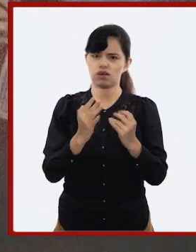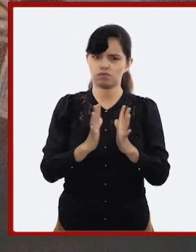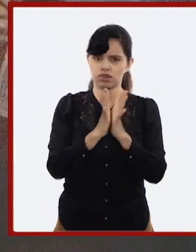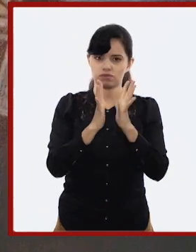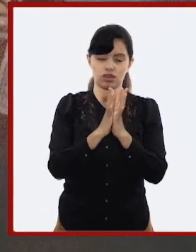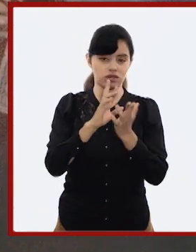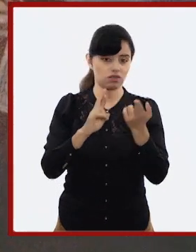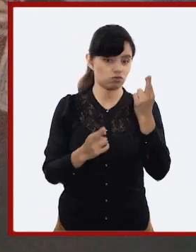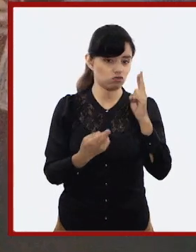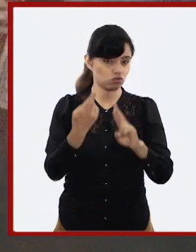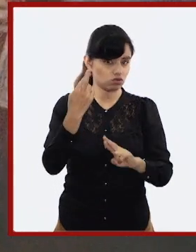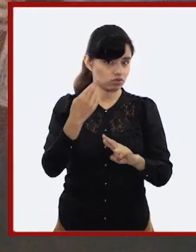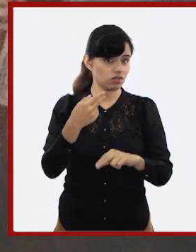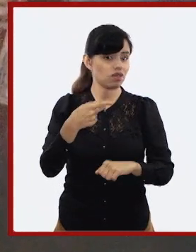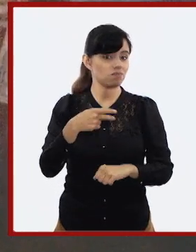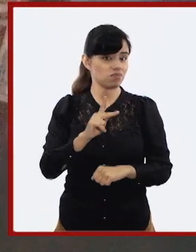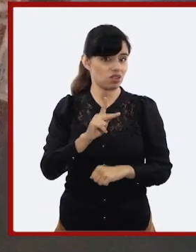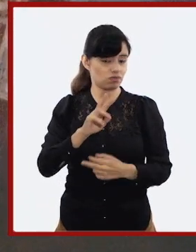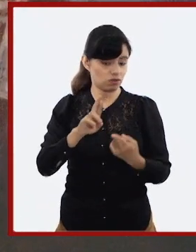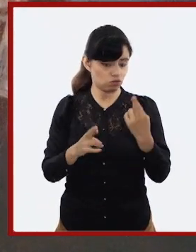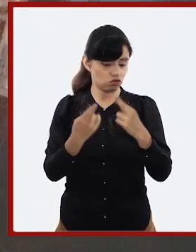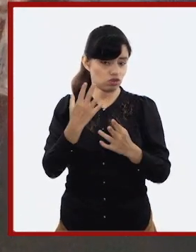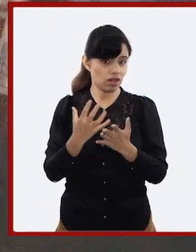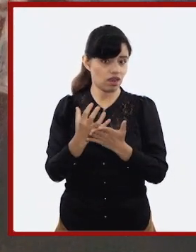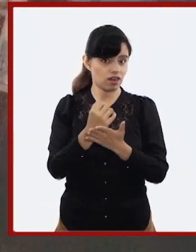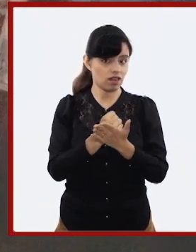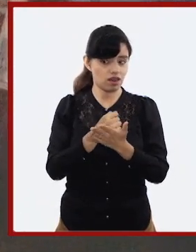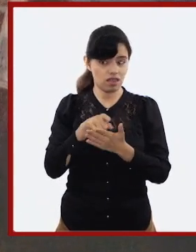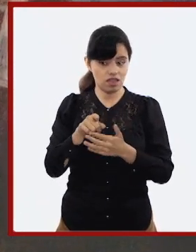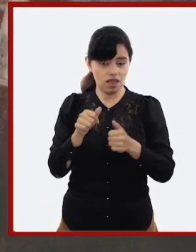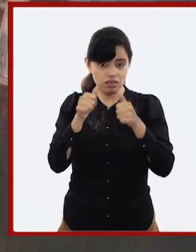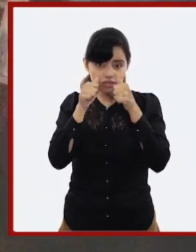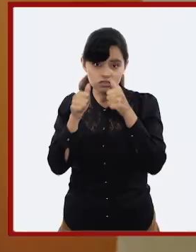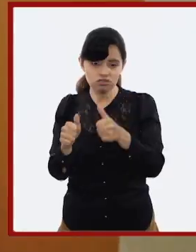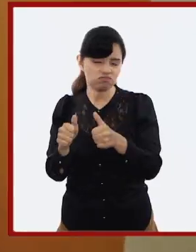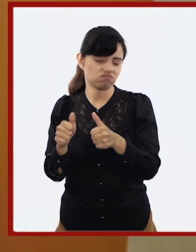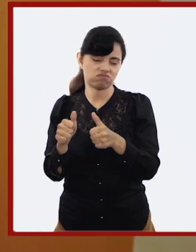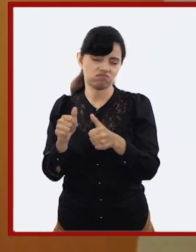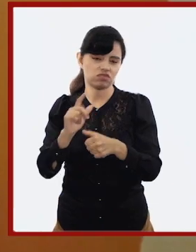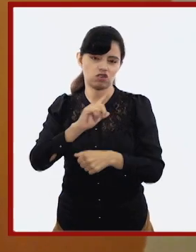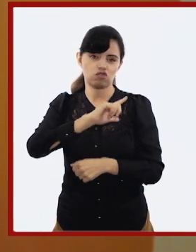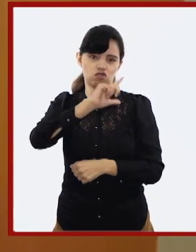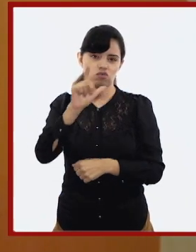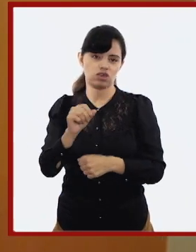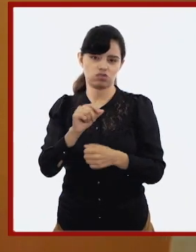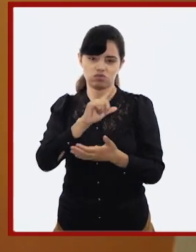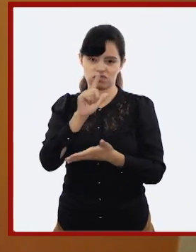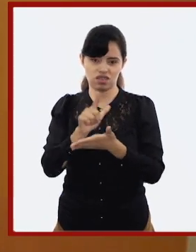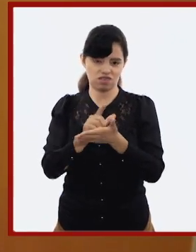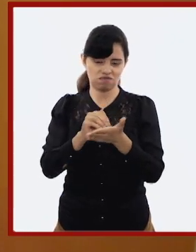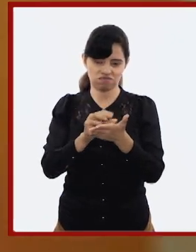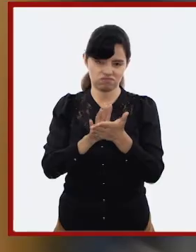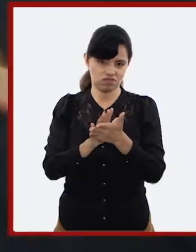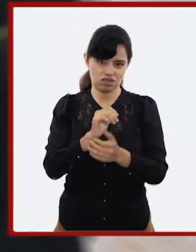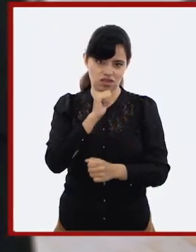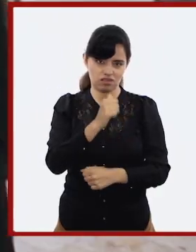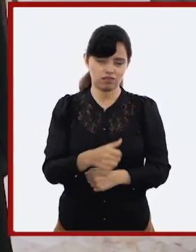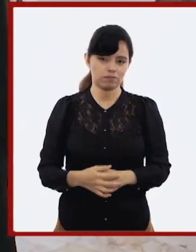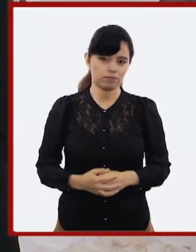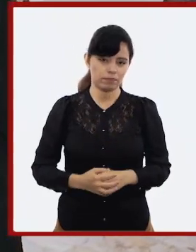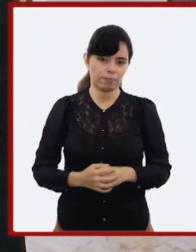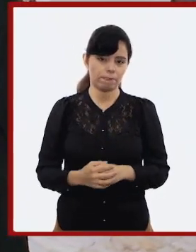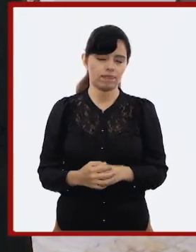la revolución no les hizo justicia a las mujeres, ya que no se les reconoció como ciudadanas. Como